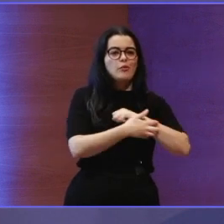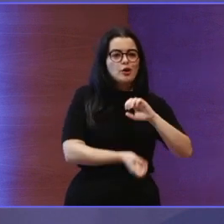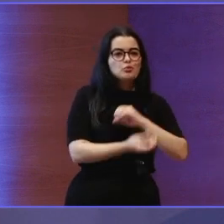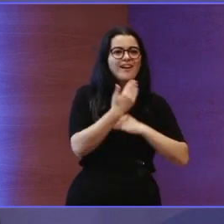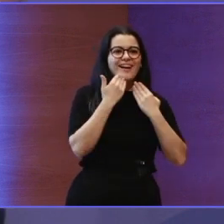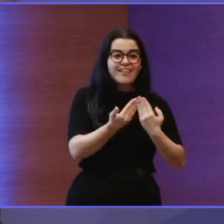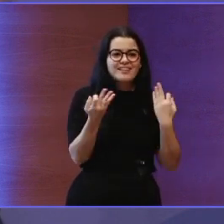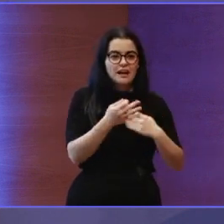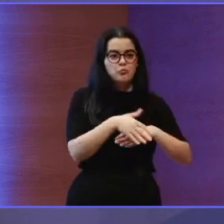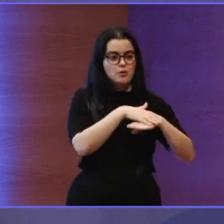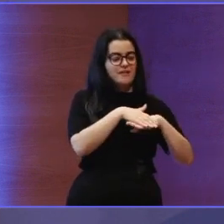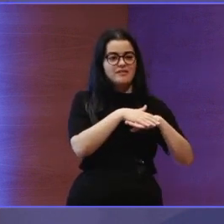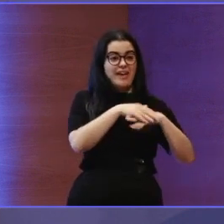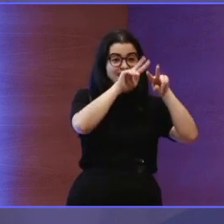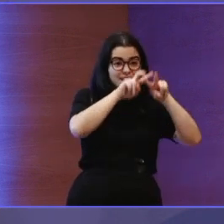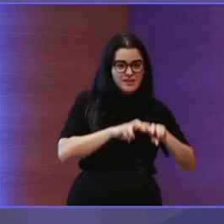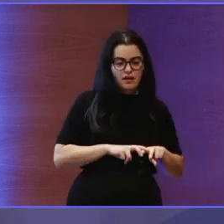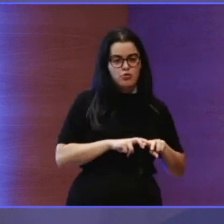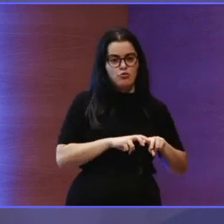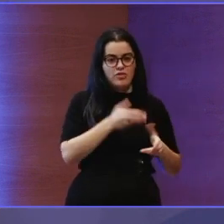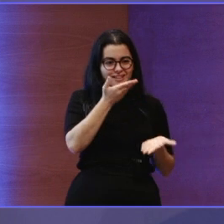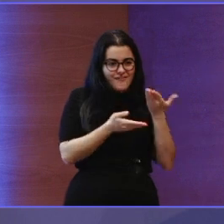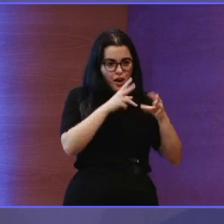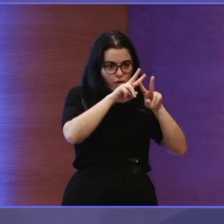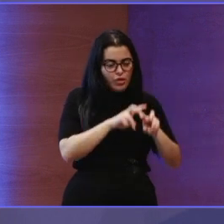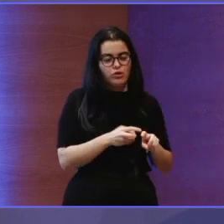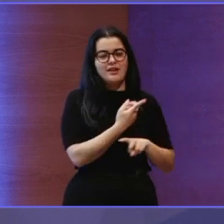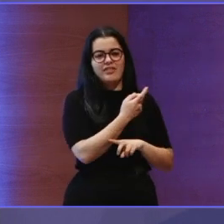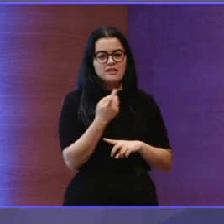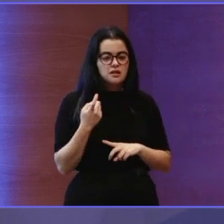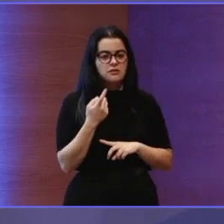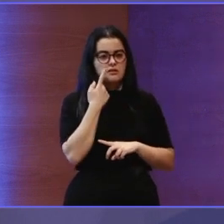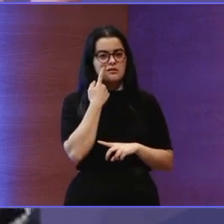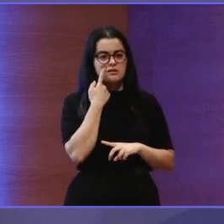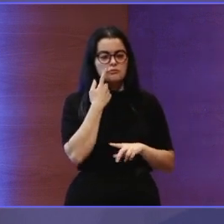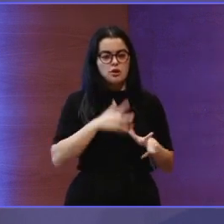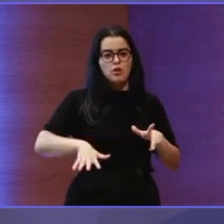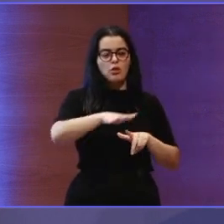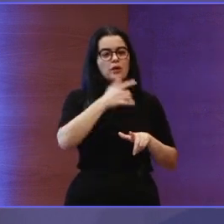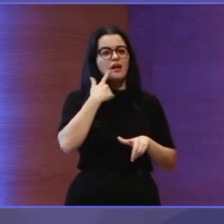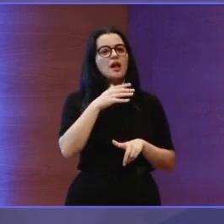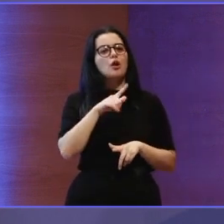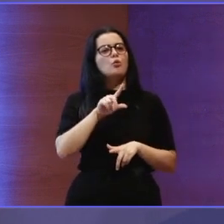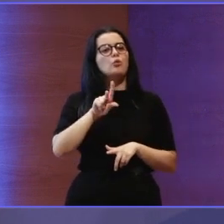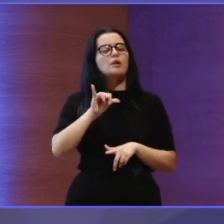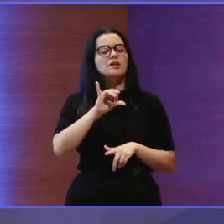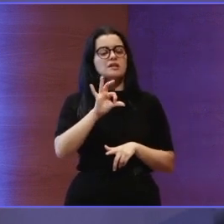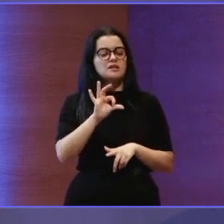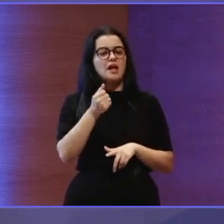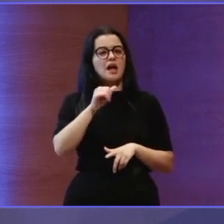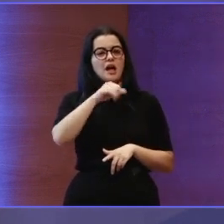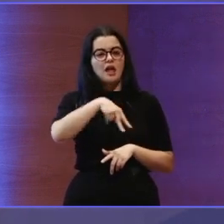investigación parte de una evaluación de las necesidades de una investigación en los años 80 que hizo Luis anzo que pone de